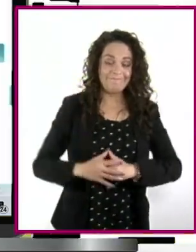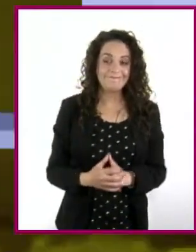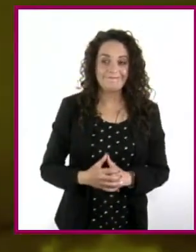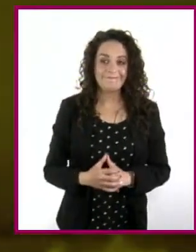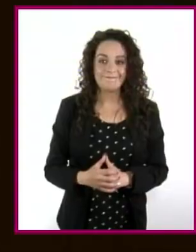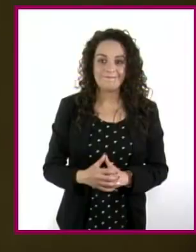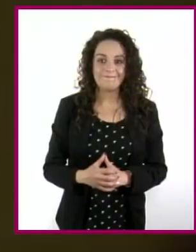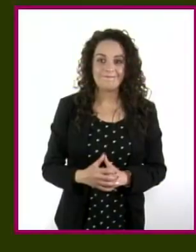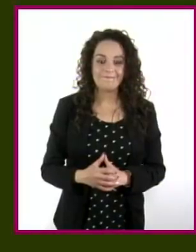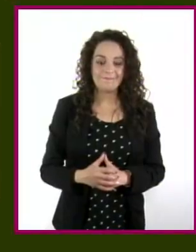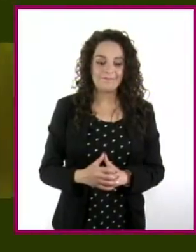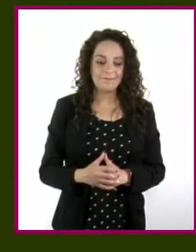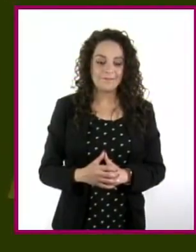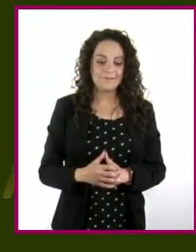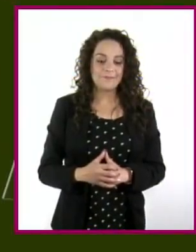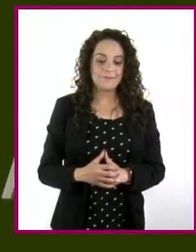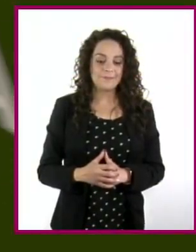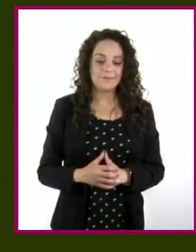Adiós.